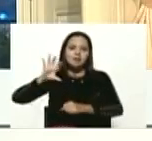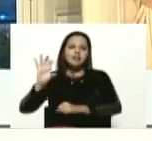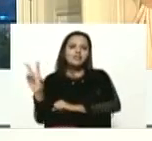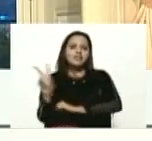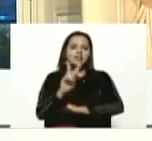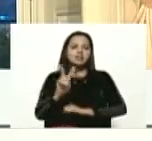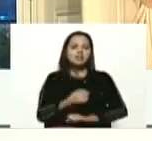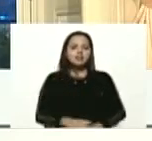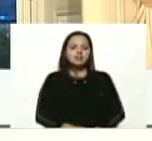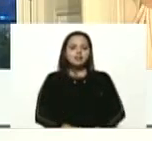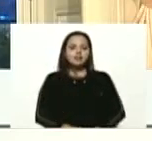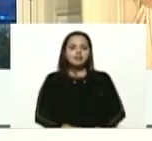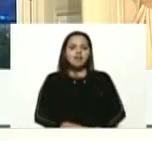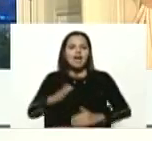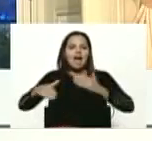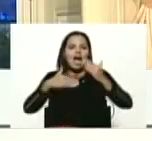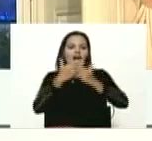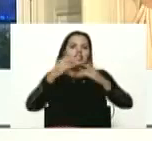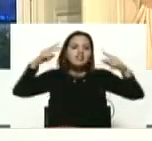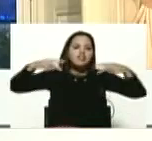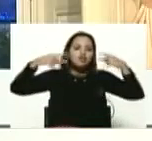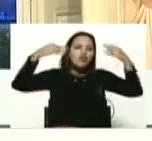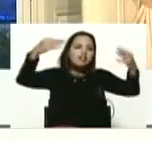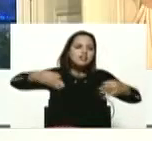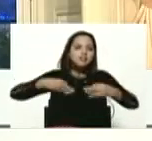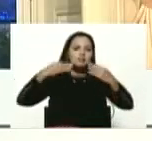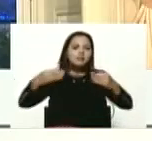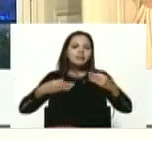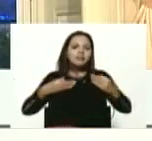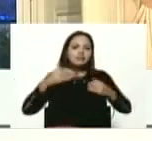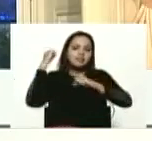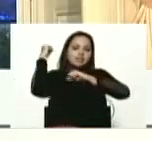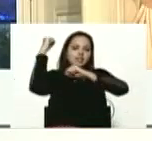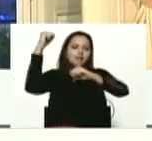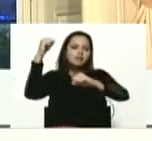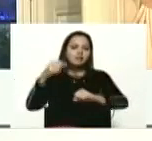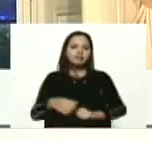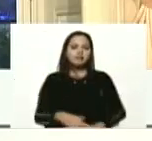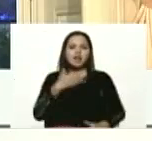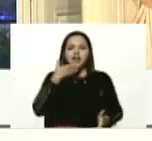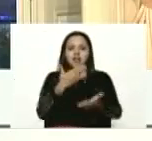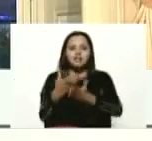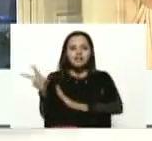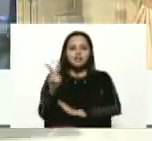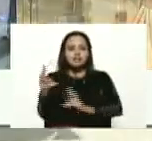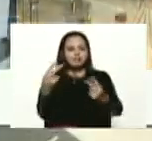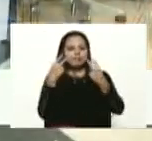Venezuela. ¡Hasta la victoria siempre! Venceremos.